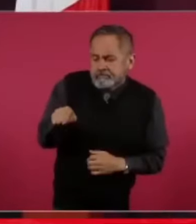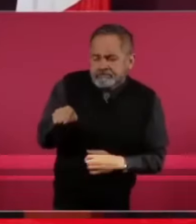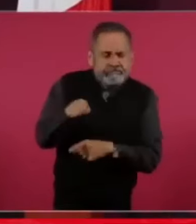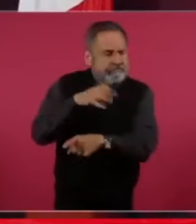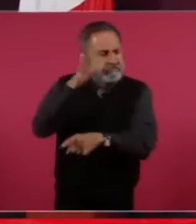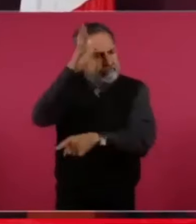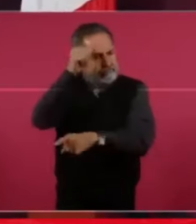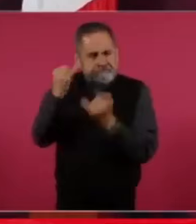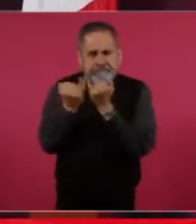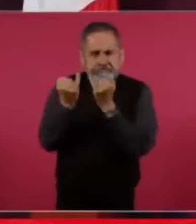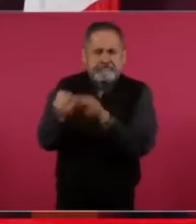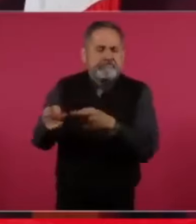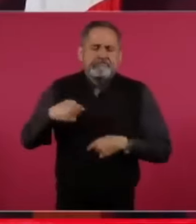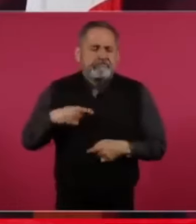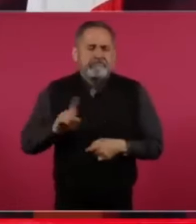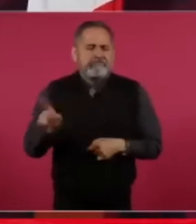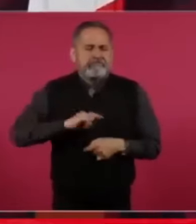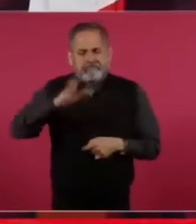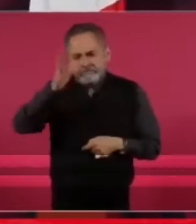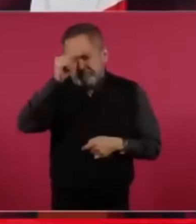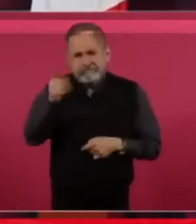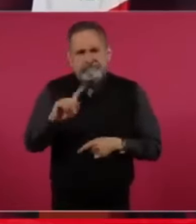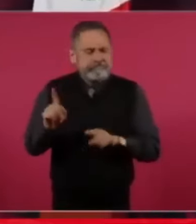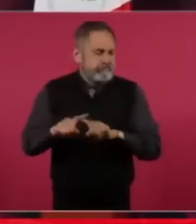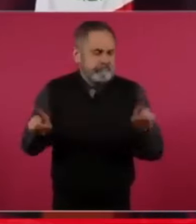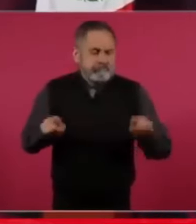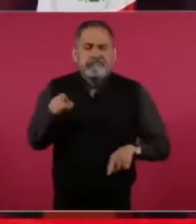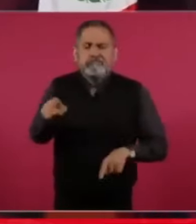de acuerdo con la actitud